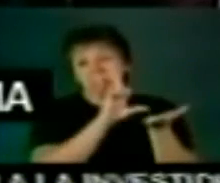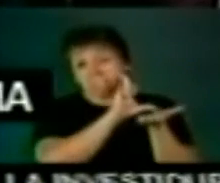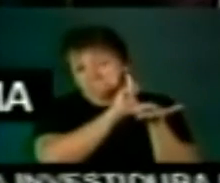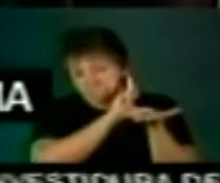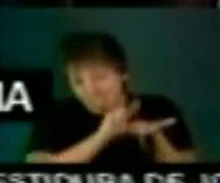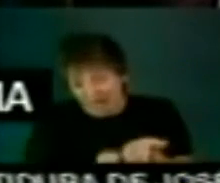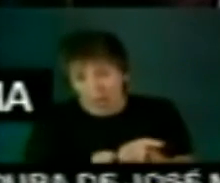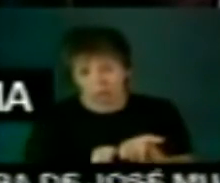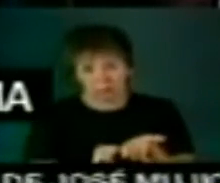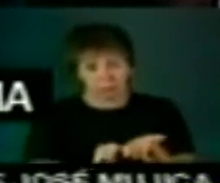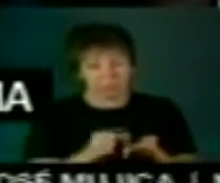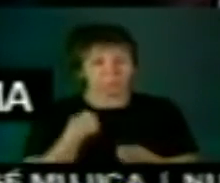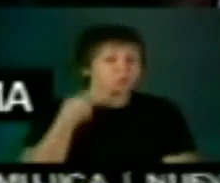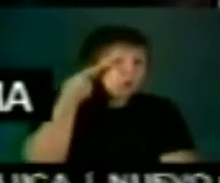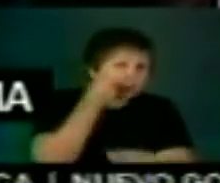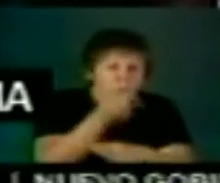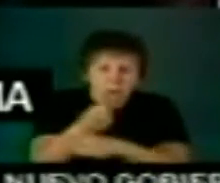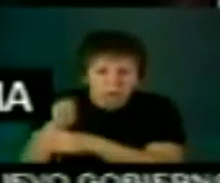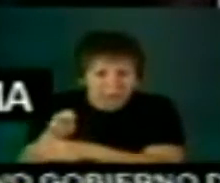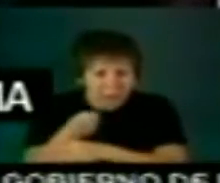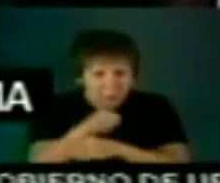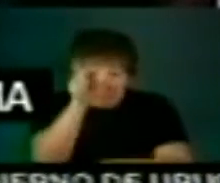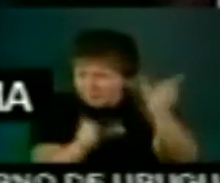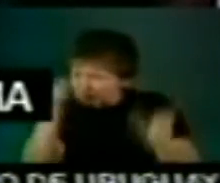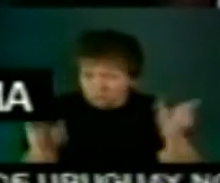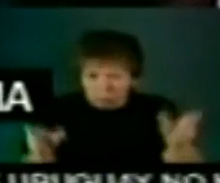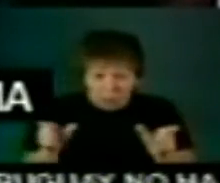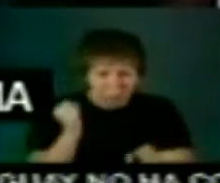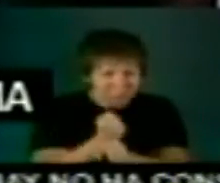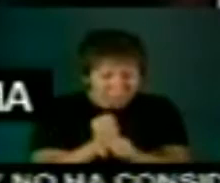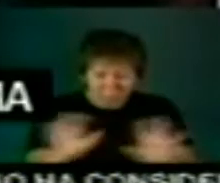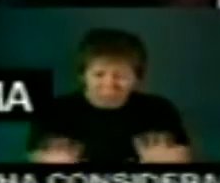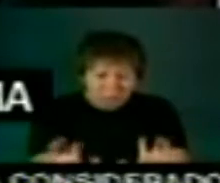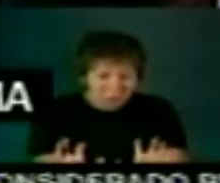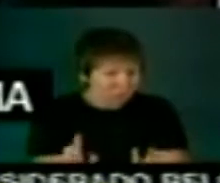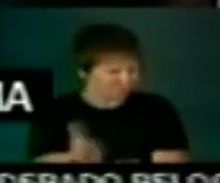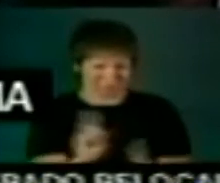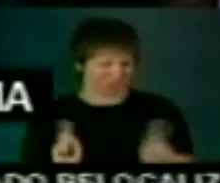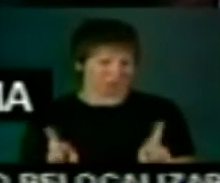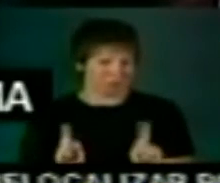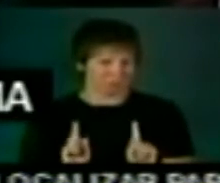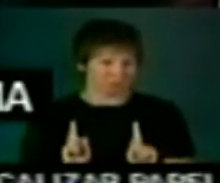contra los funcionarios, sino con los funcionarios, o no se hará.